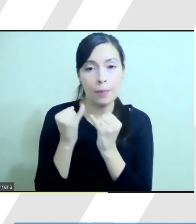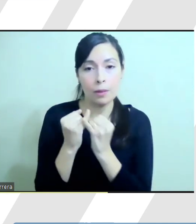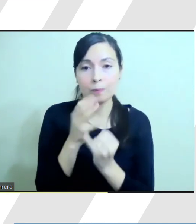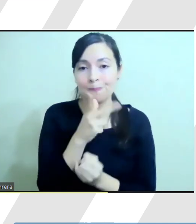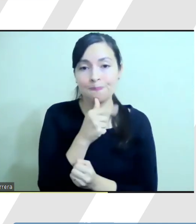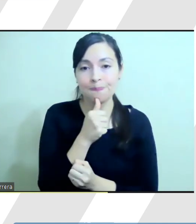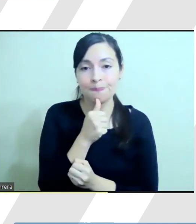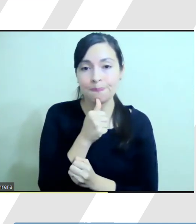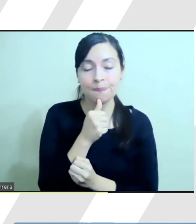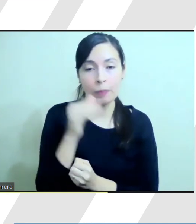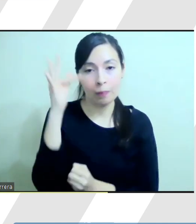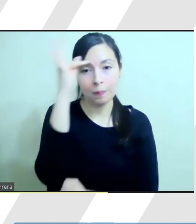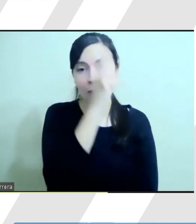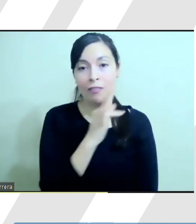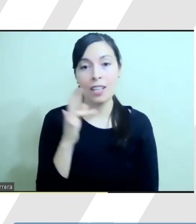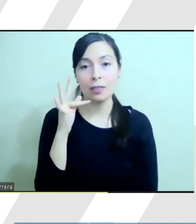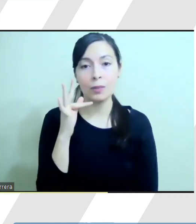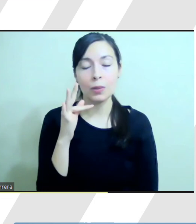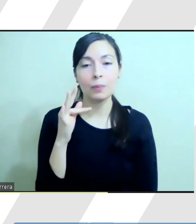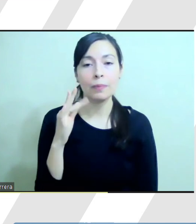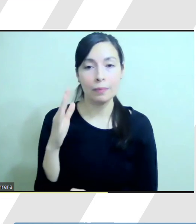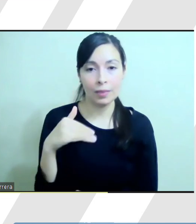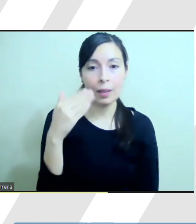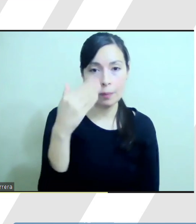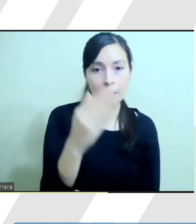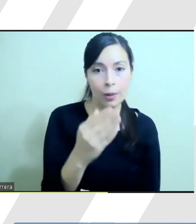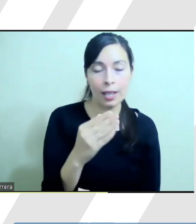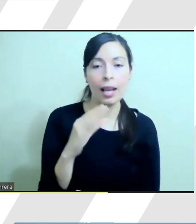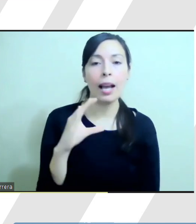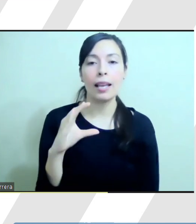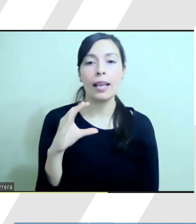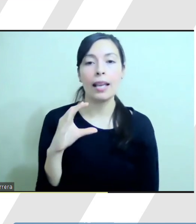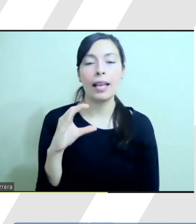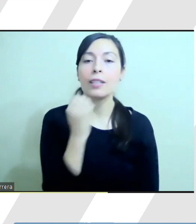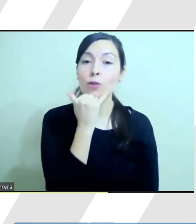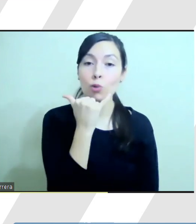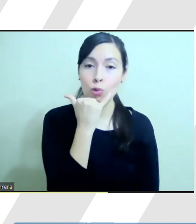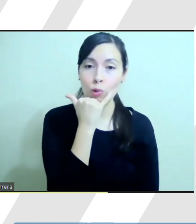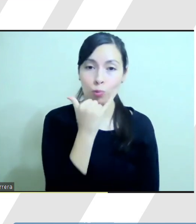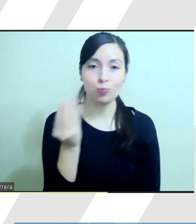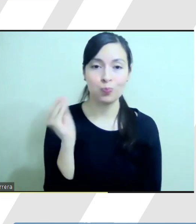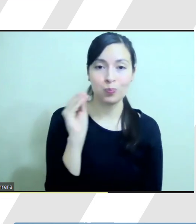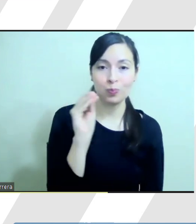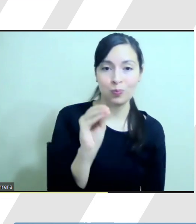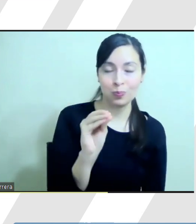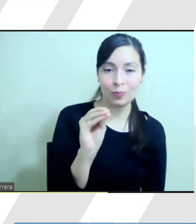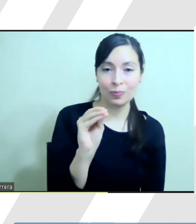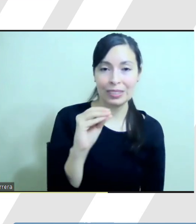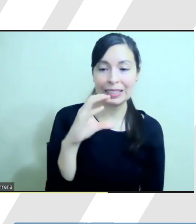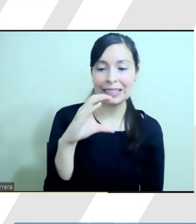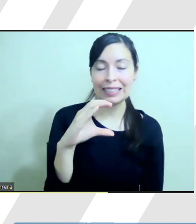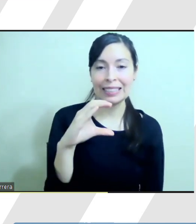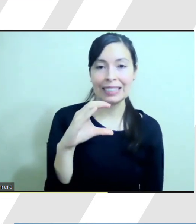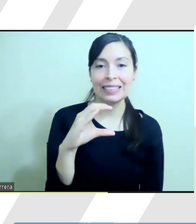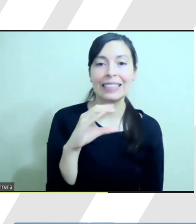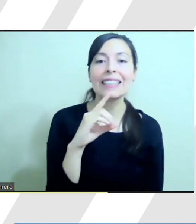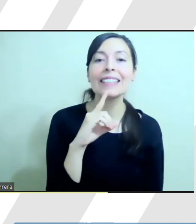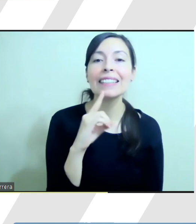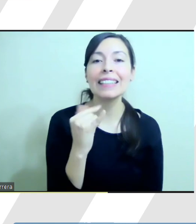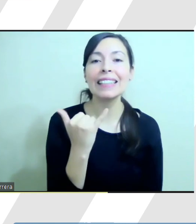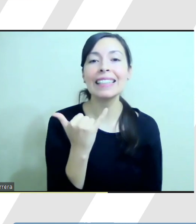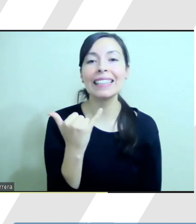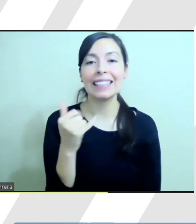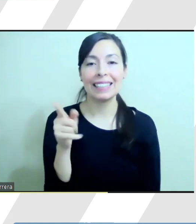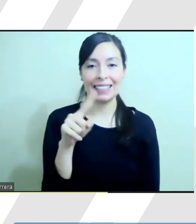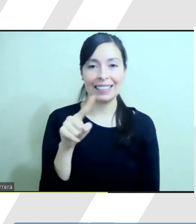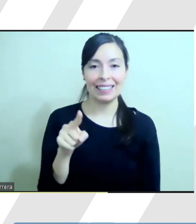mostrársela, dentro de los próximos días la subiremos a nuestro canal de YouTube, que nos pueden buscar como CETIS Antofagasta.